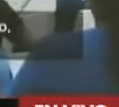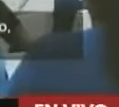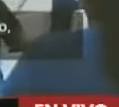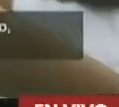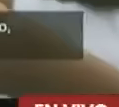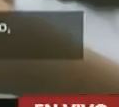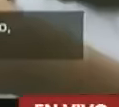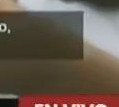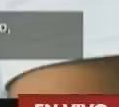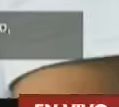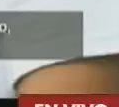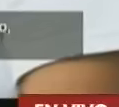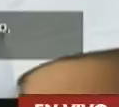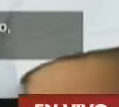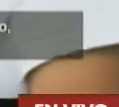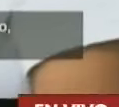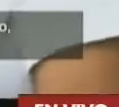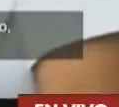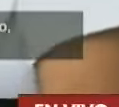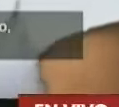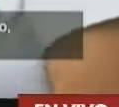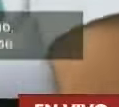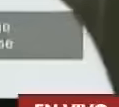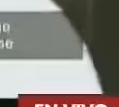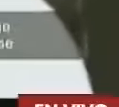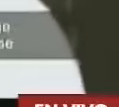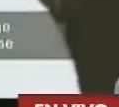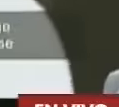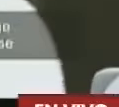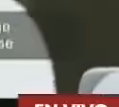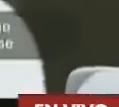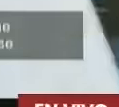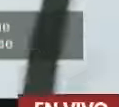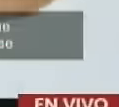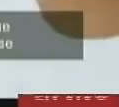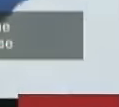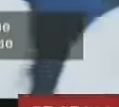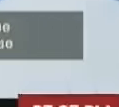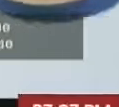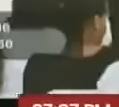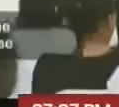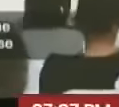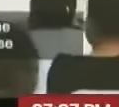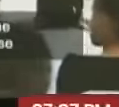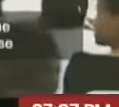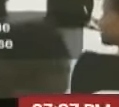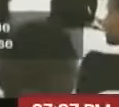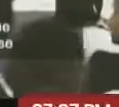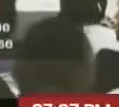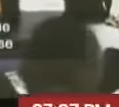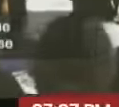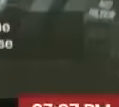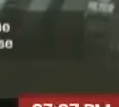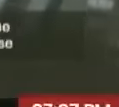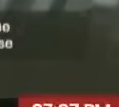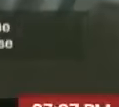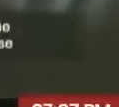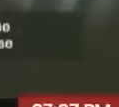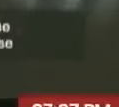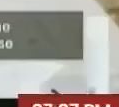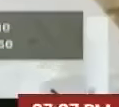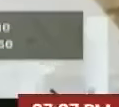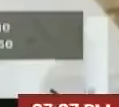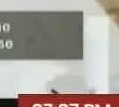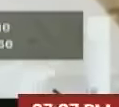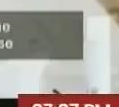el protector de la familia venezolana para siempre. Me propone que el 15 de mayo sea un día libre, feriado,